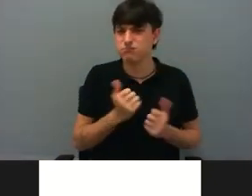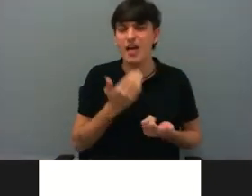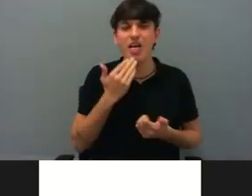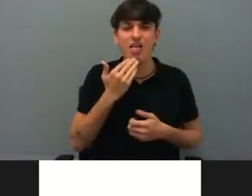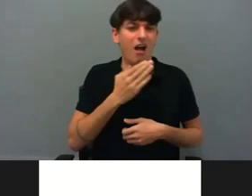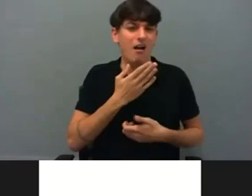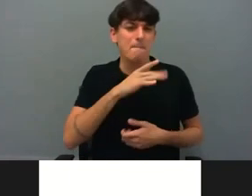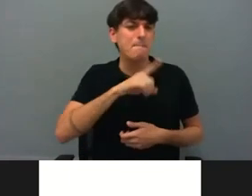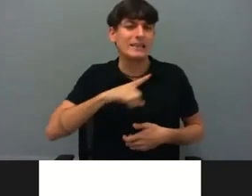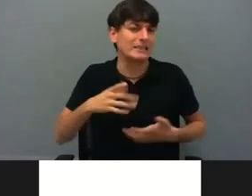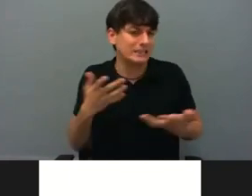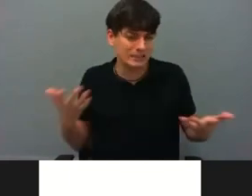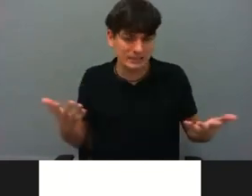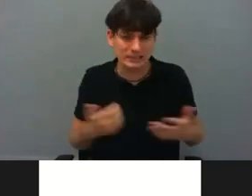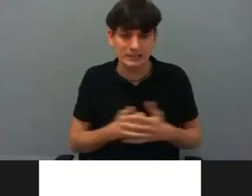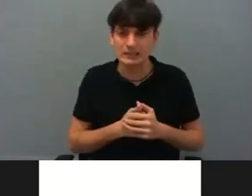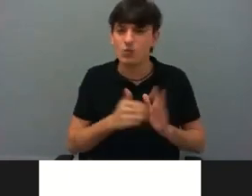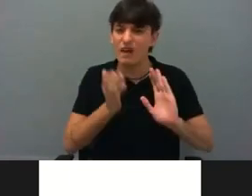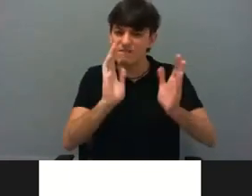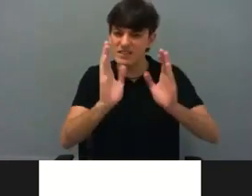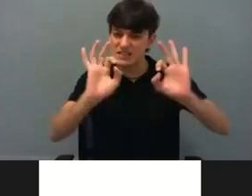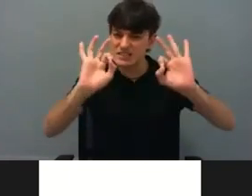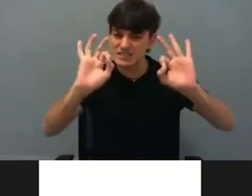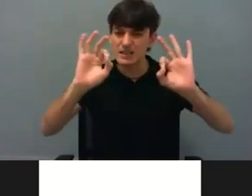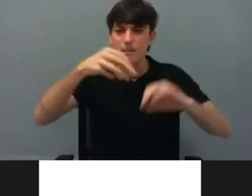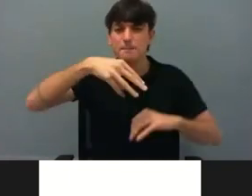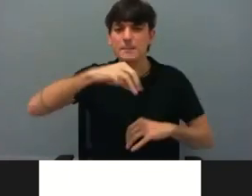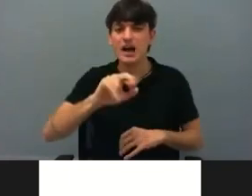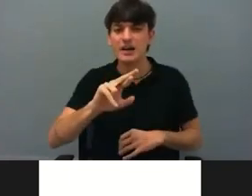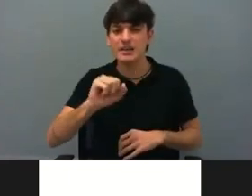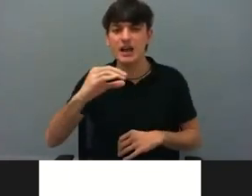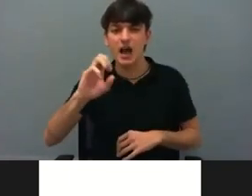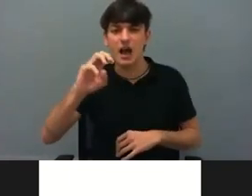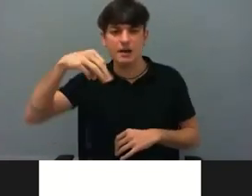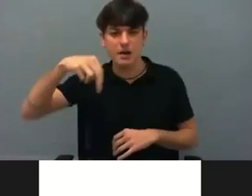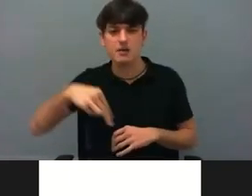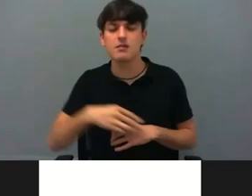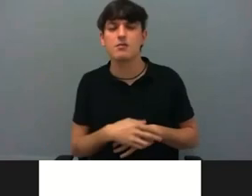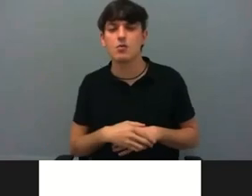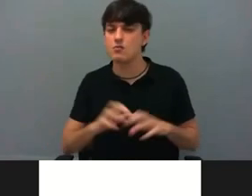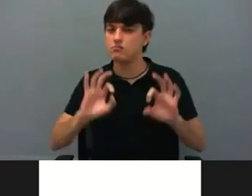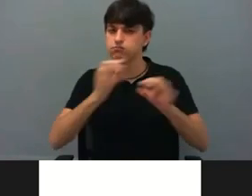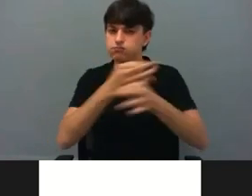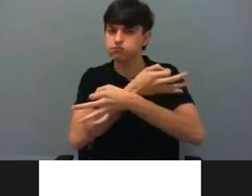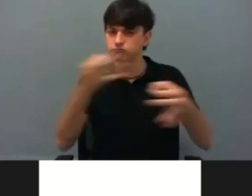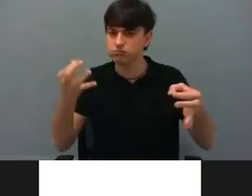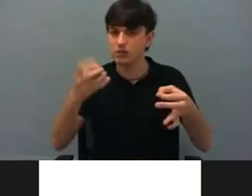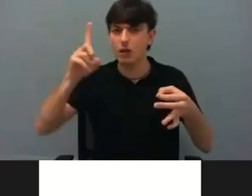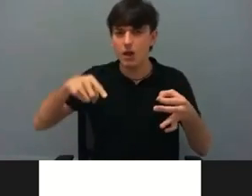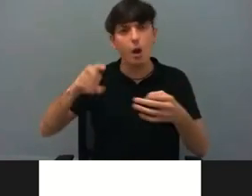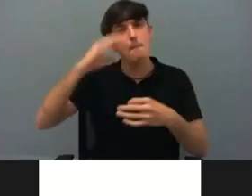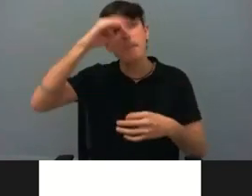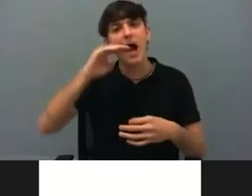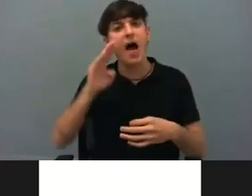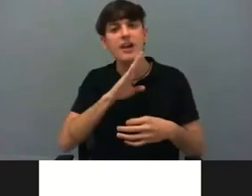Carmen Hurtado. Fue providencial para nosotros conectar con otros padres que compartían la misma